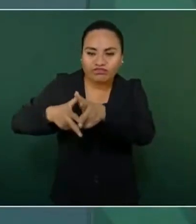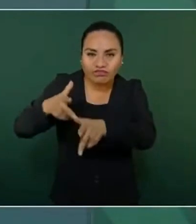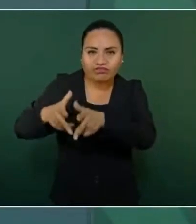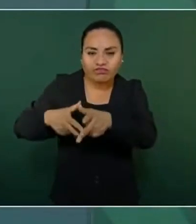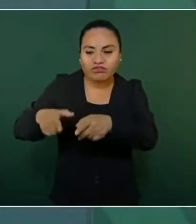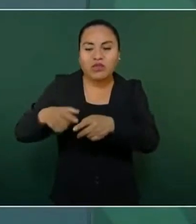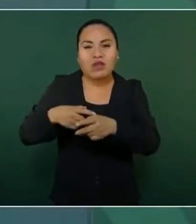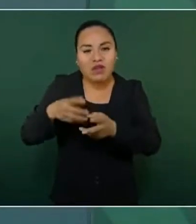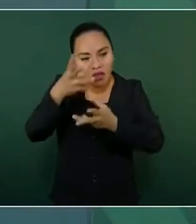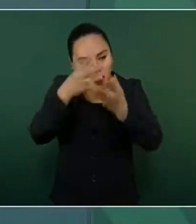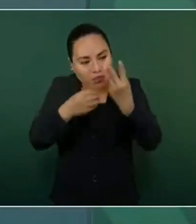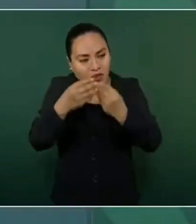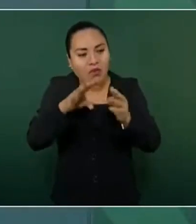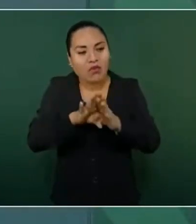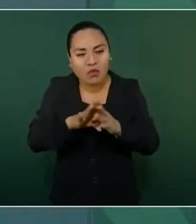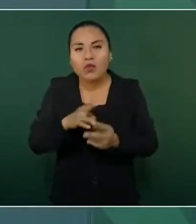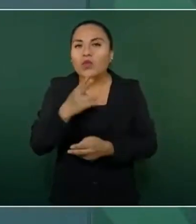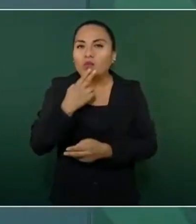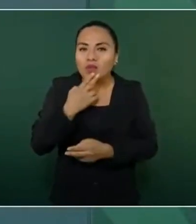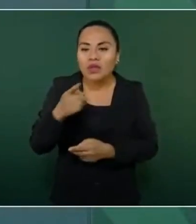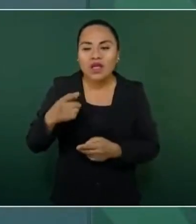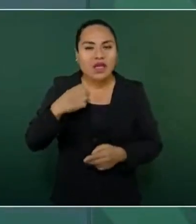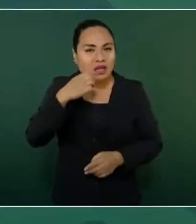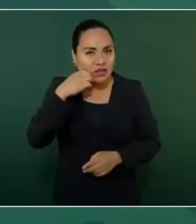escuelas del Politécnico, en